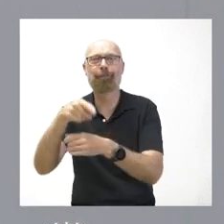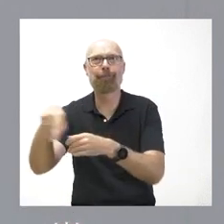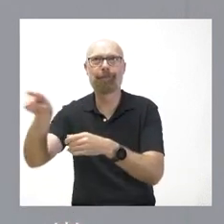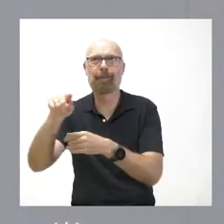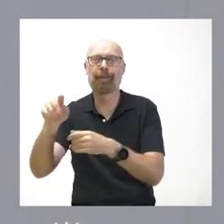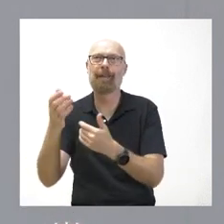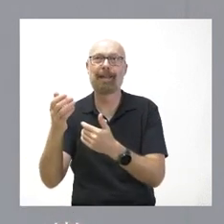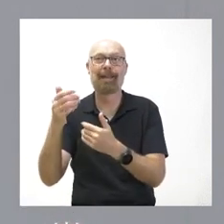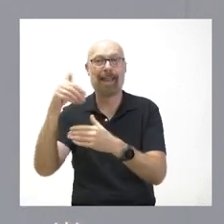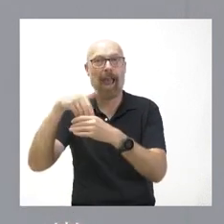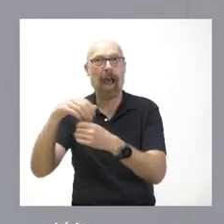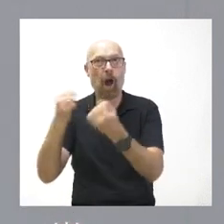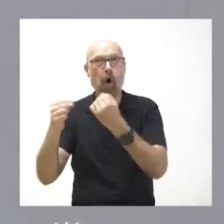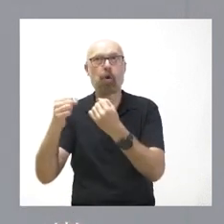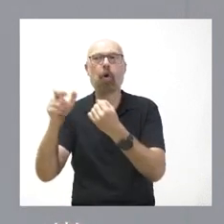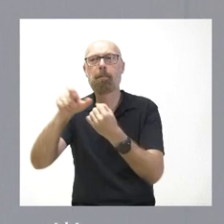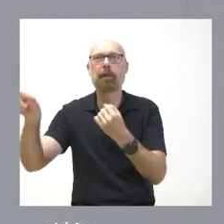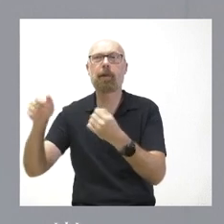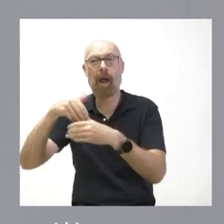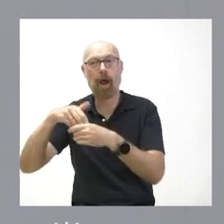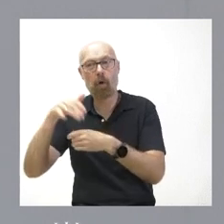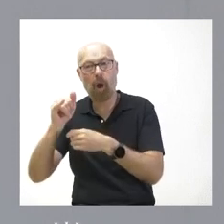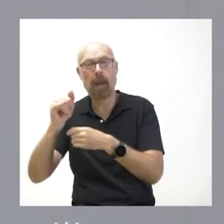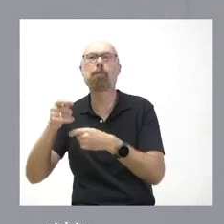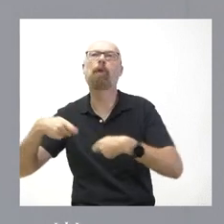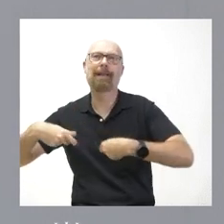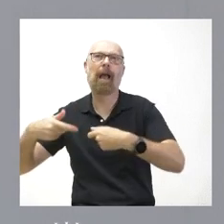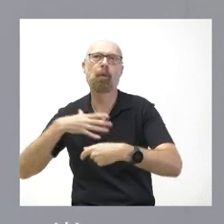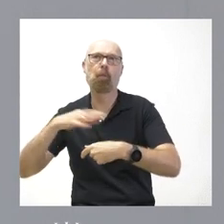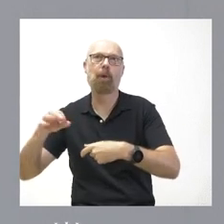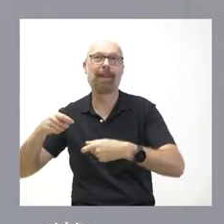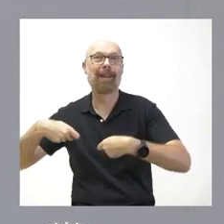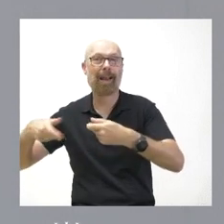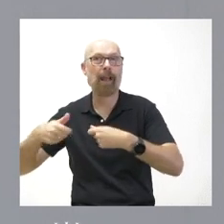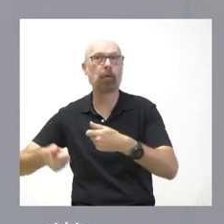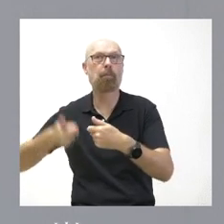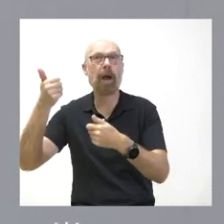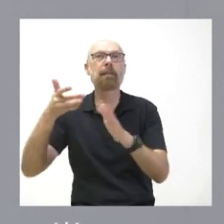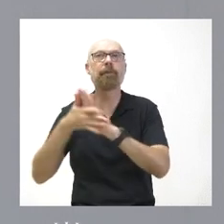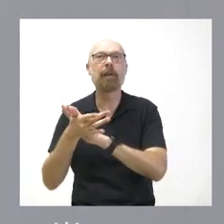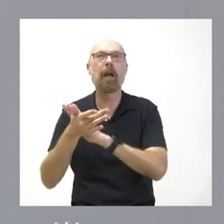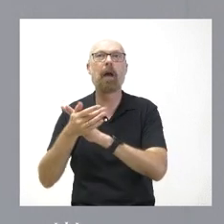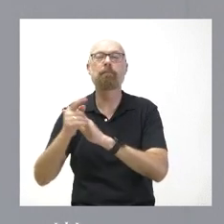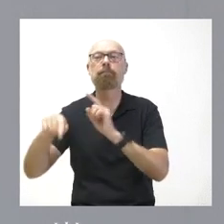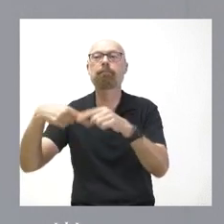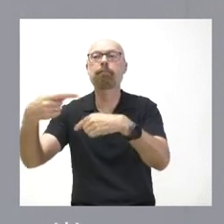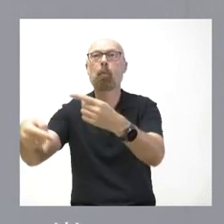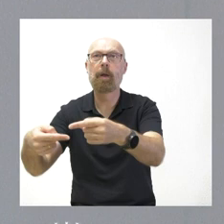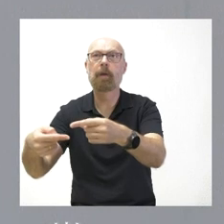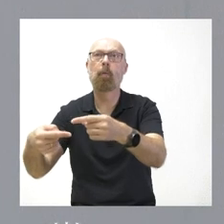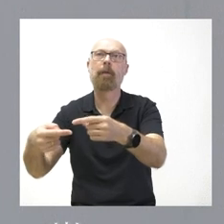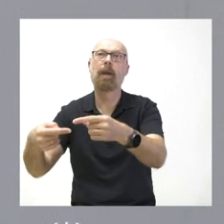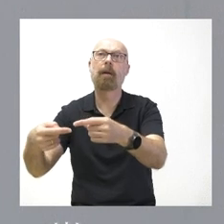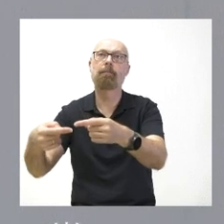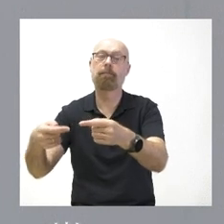se pueda gastar y ese mayor gasto tiene como efecto secundario pues la el pago de determinados